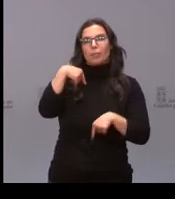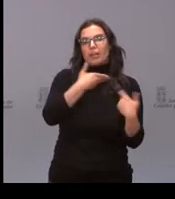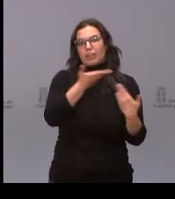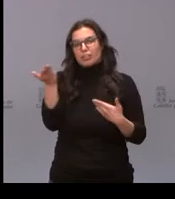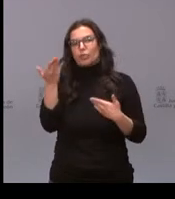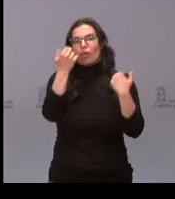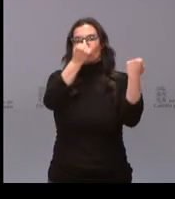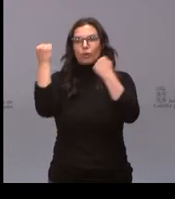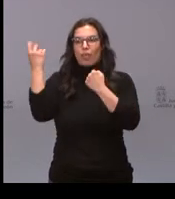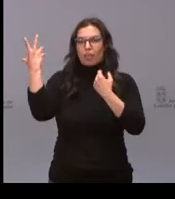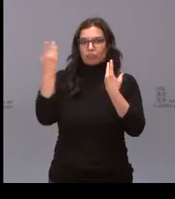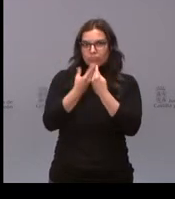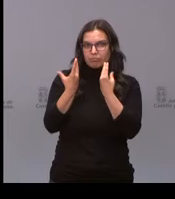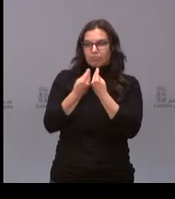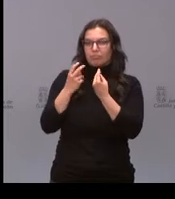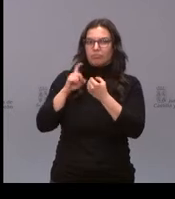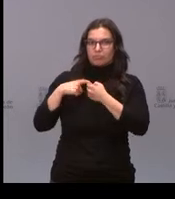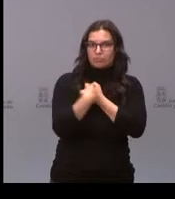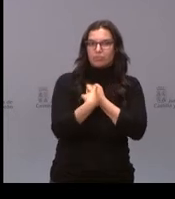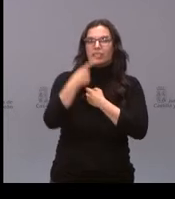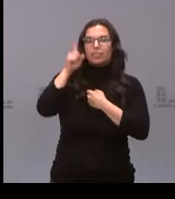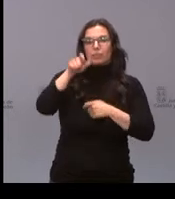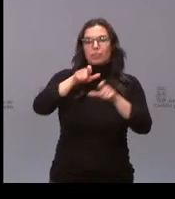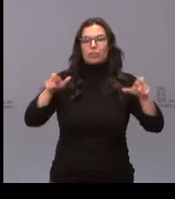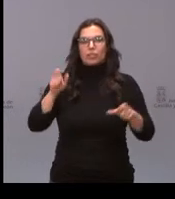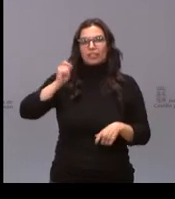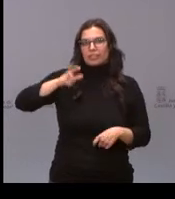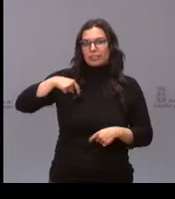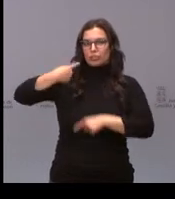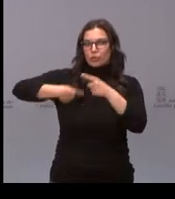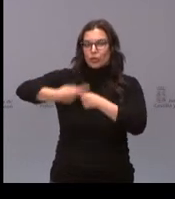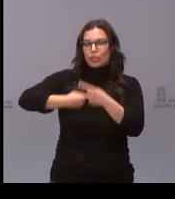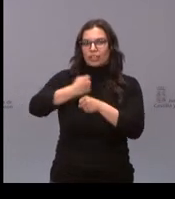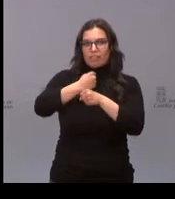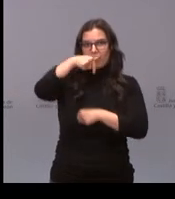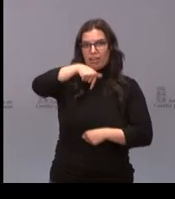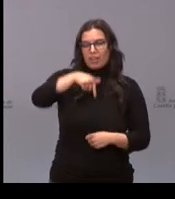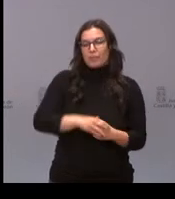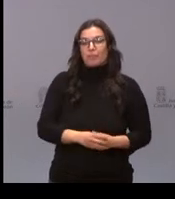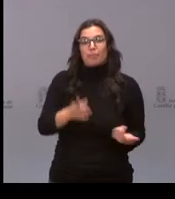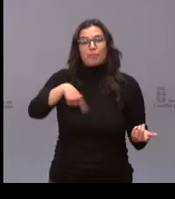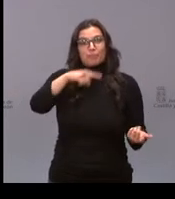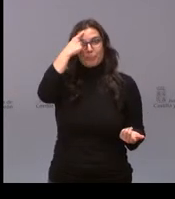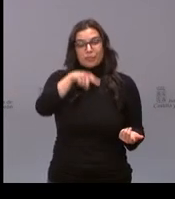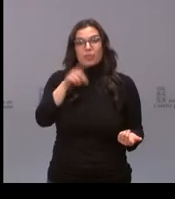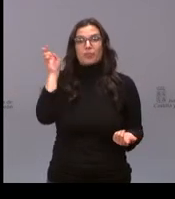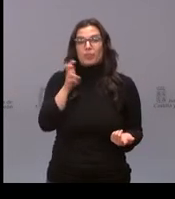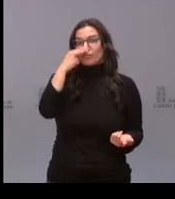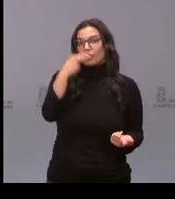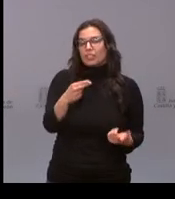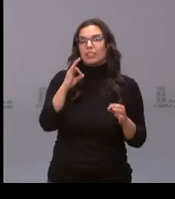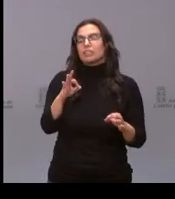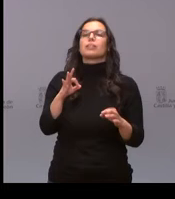autoridades que nos han acompañado y miembros que trabajan aquí de manera cotidiana todos los días. Como saben, venimos a una visita en el